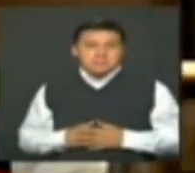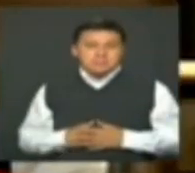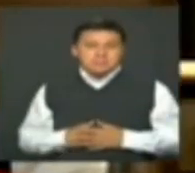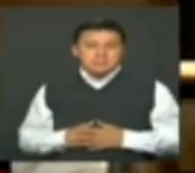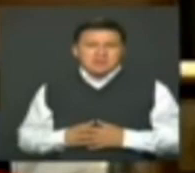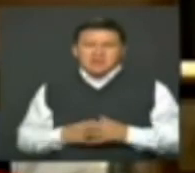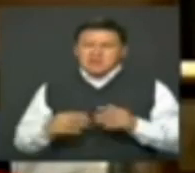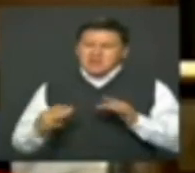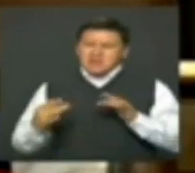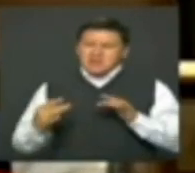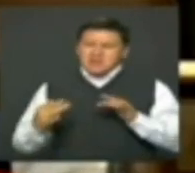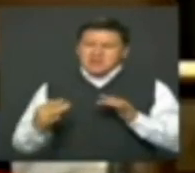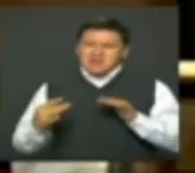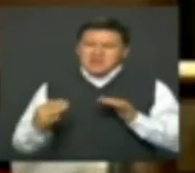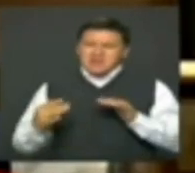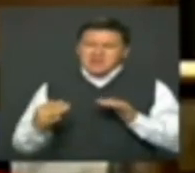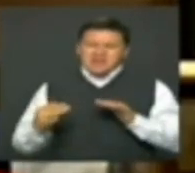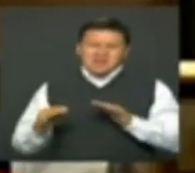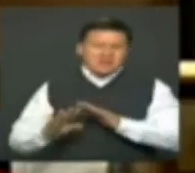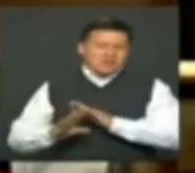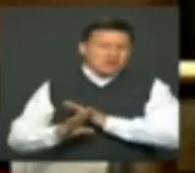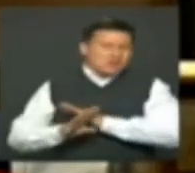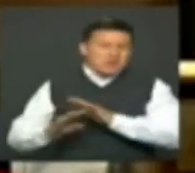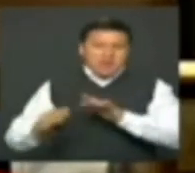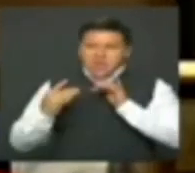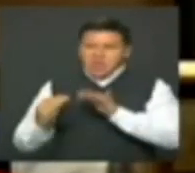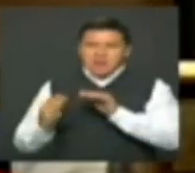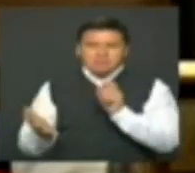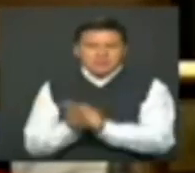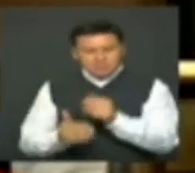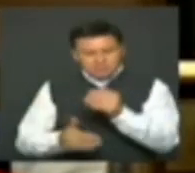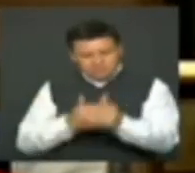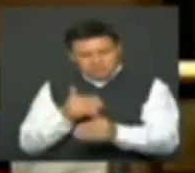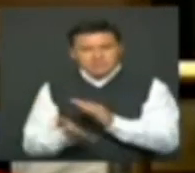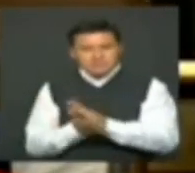guerra y que los diálogos pudieran avanzar como deben